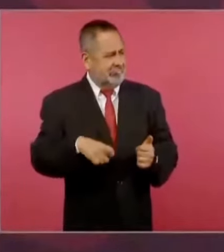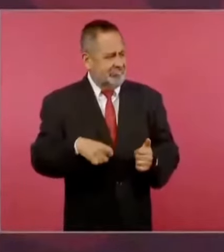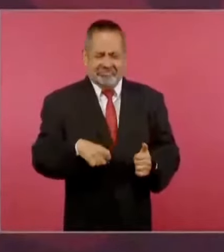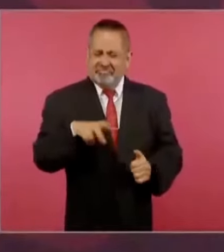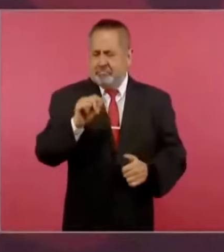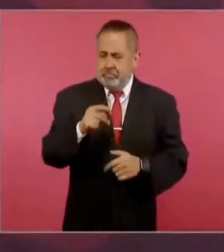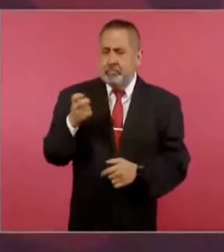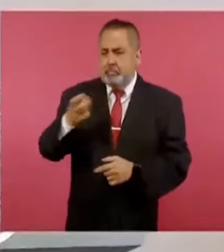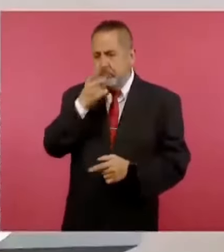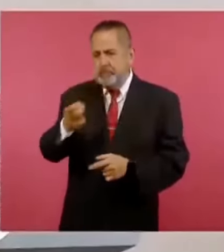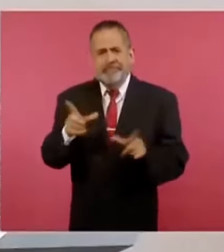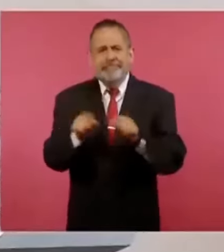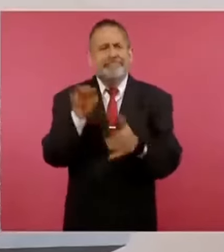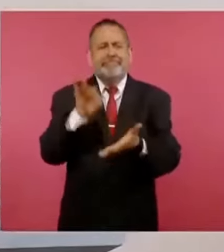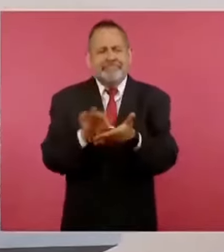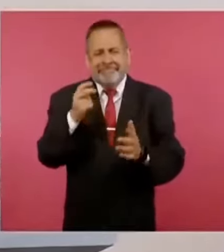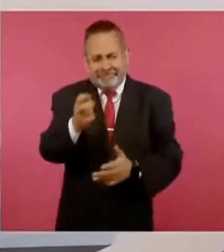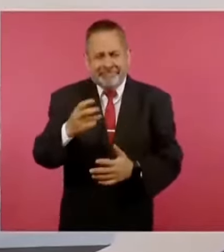y ya